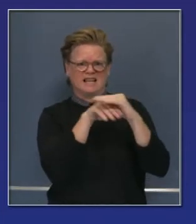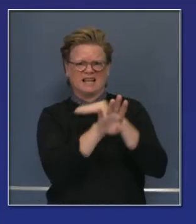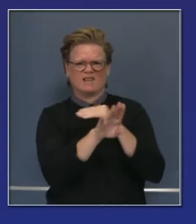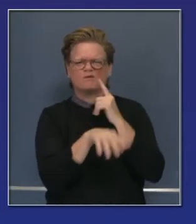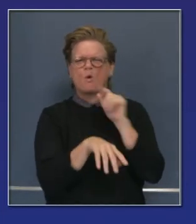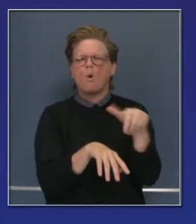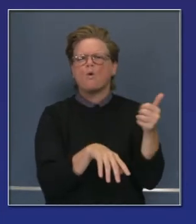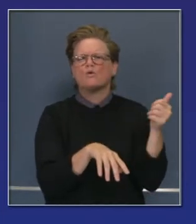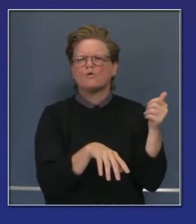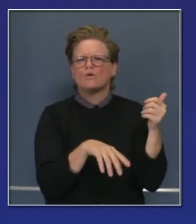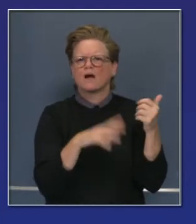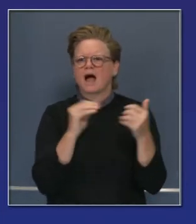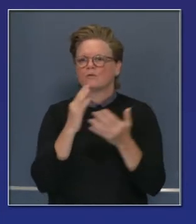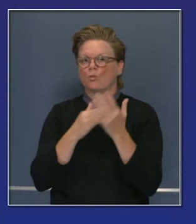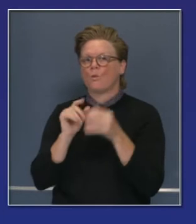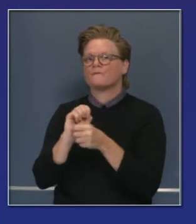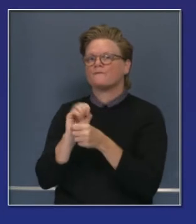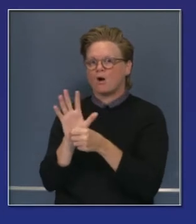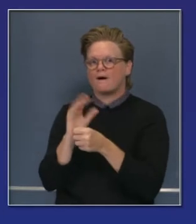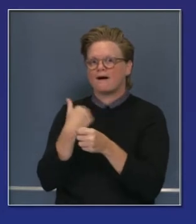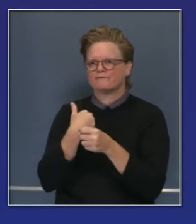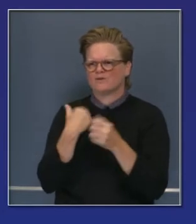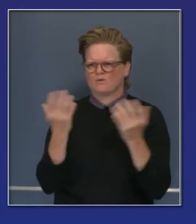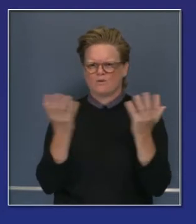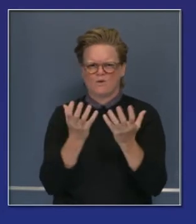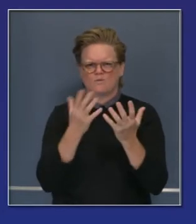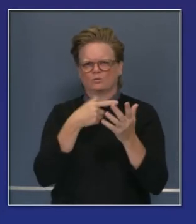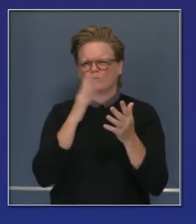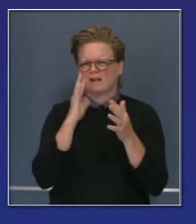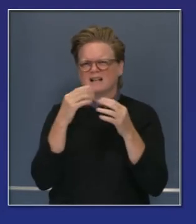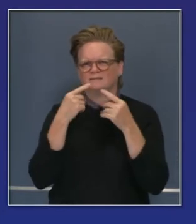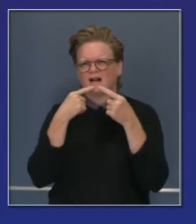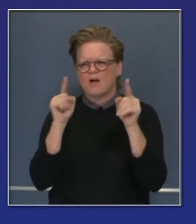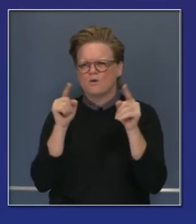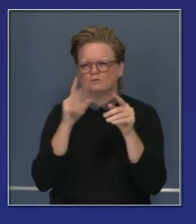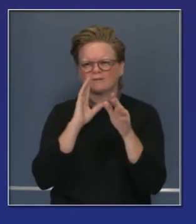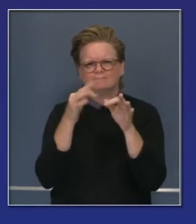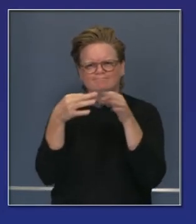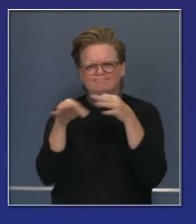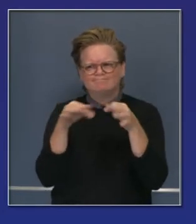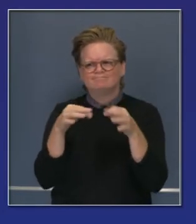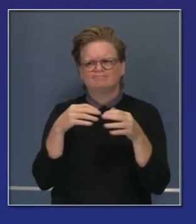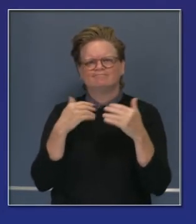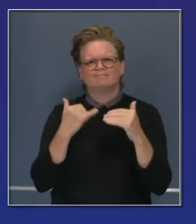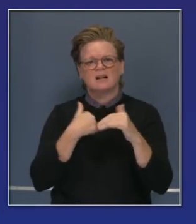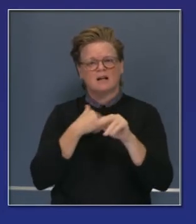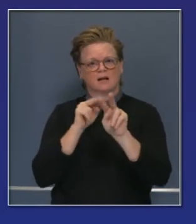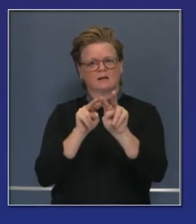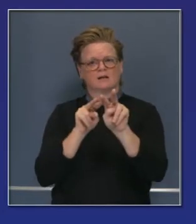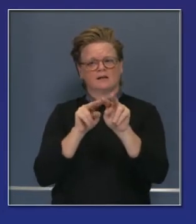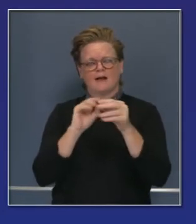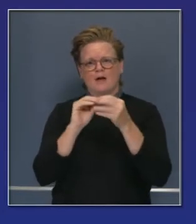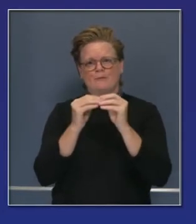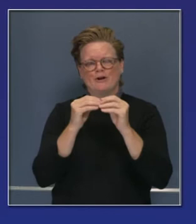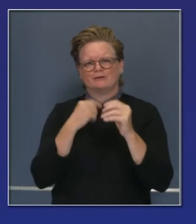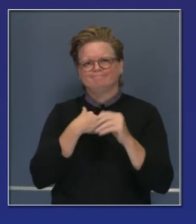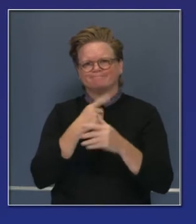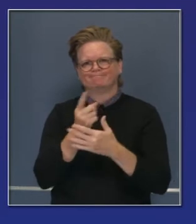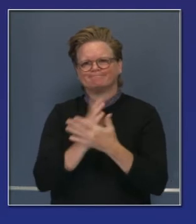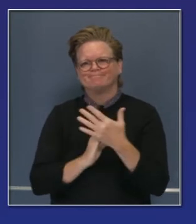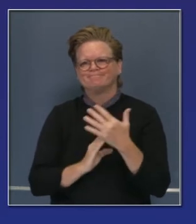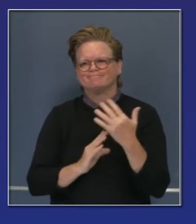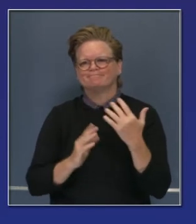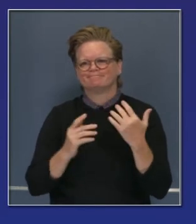nuestros hospitales. Un recordatorio sombrío de lo que anunciamos hoy, de lo que no anunciamos hoy. Queremos presentarles